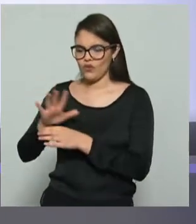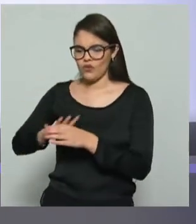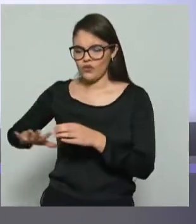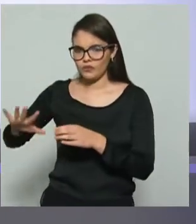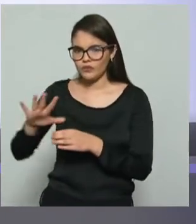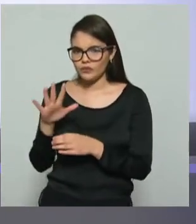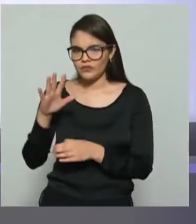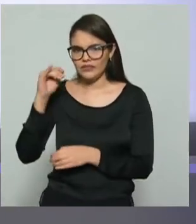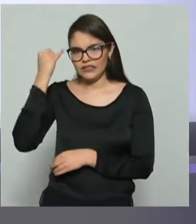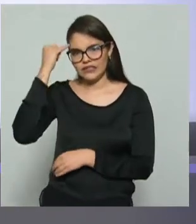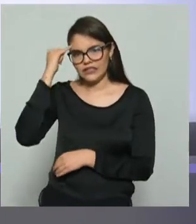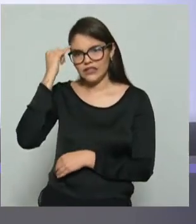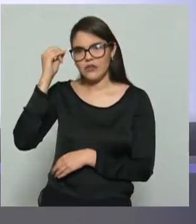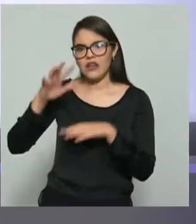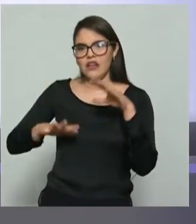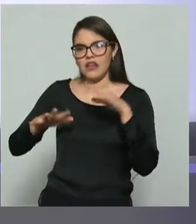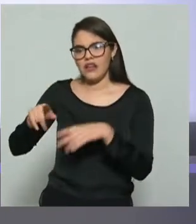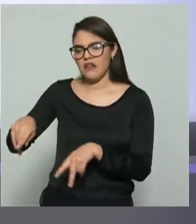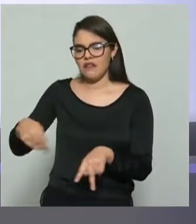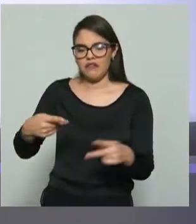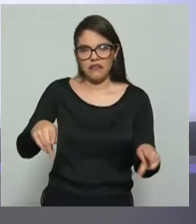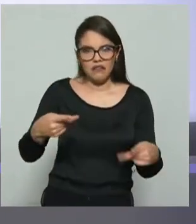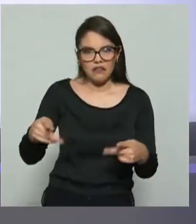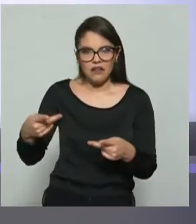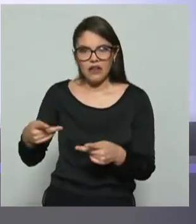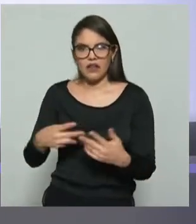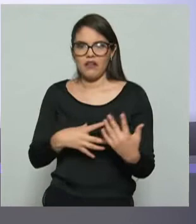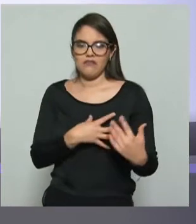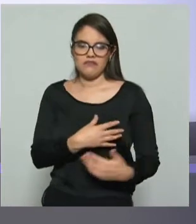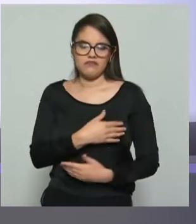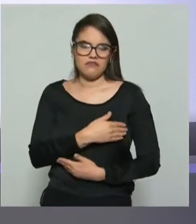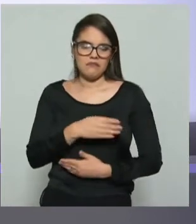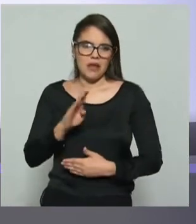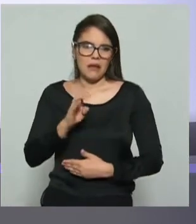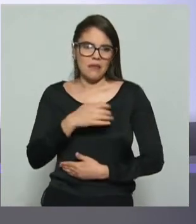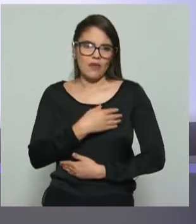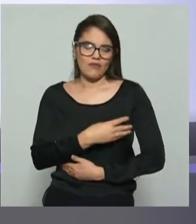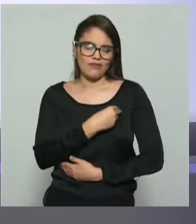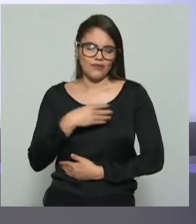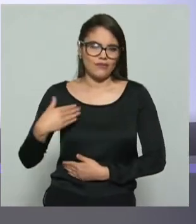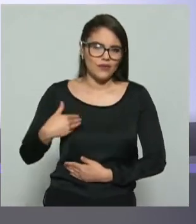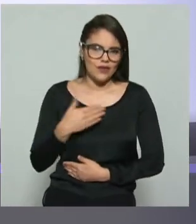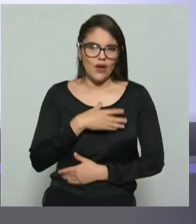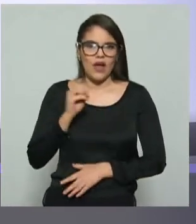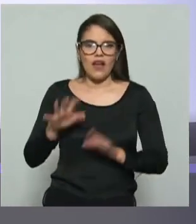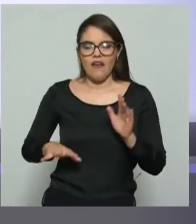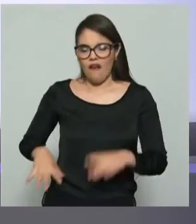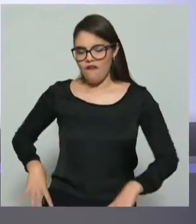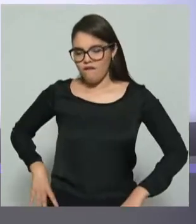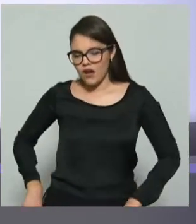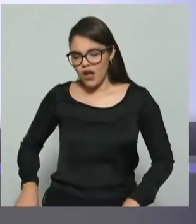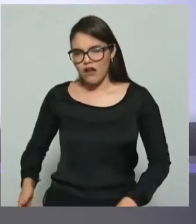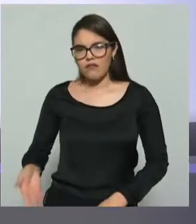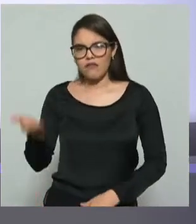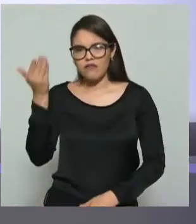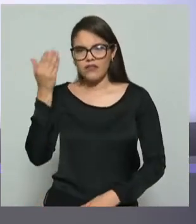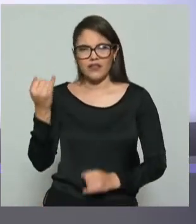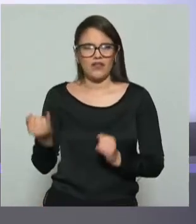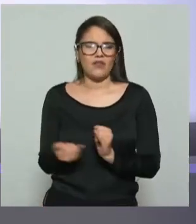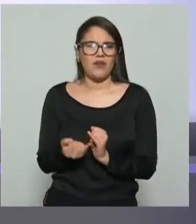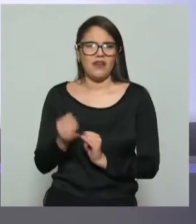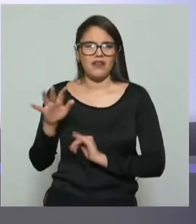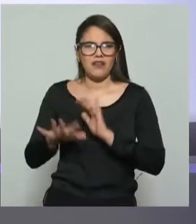o que están, por ejemplo, en vía pública vendiendo, amamantando bebés, o que se les levanta la falda. O metro, por ejemplo,